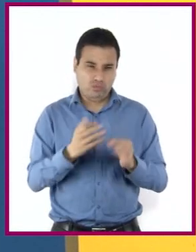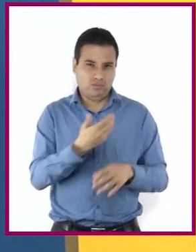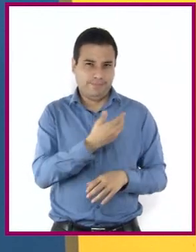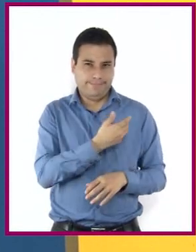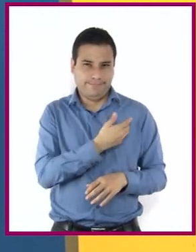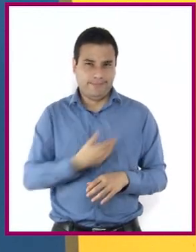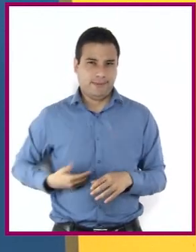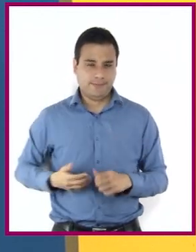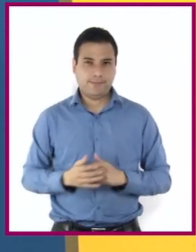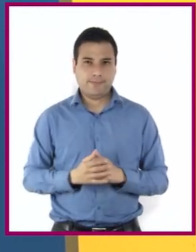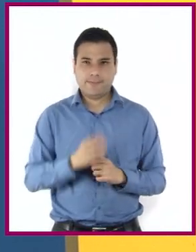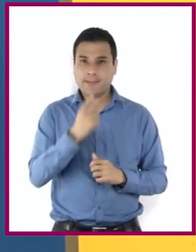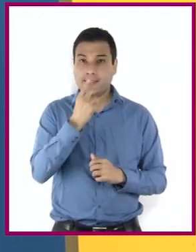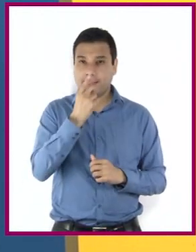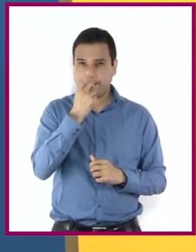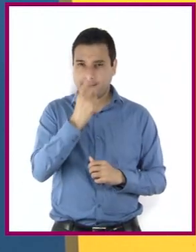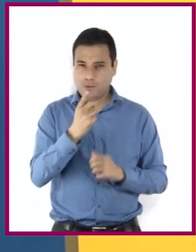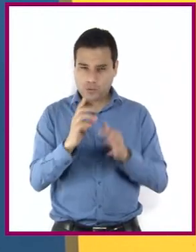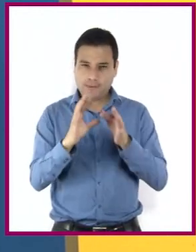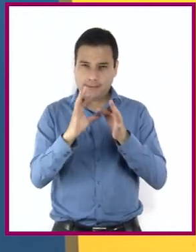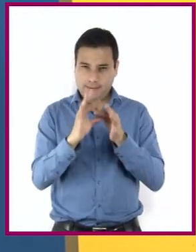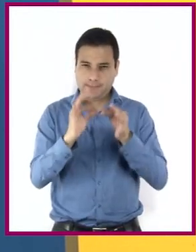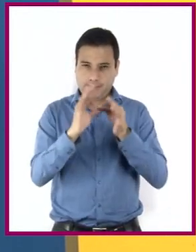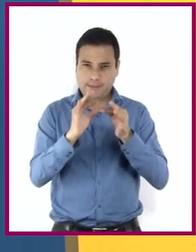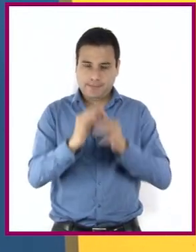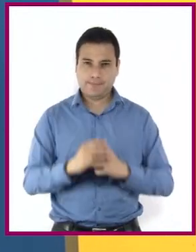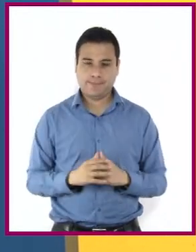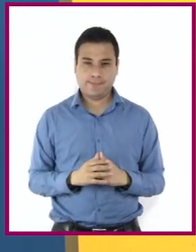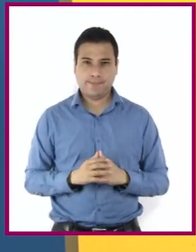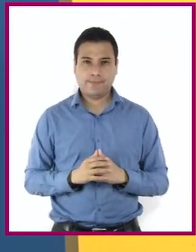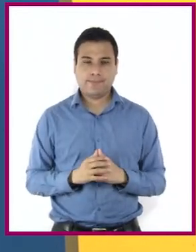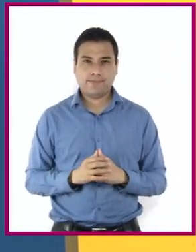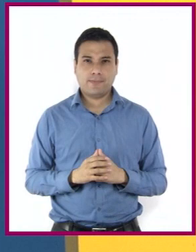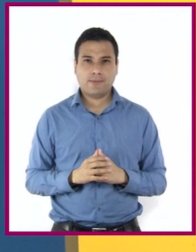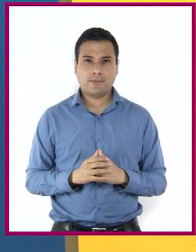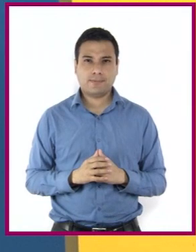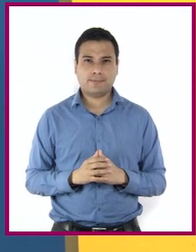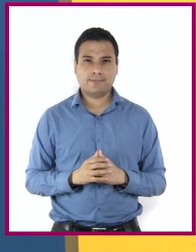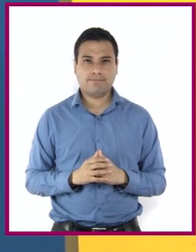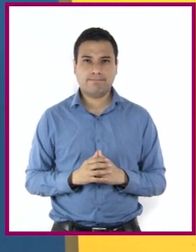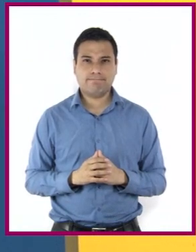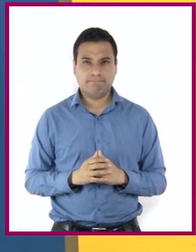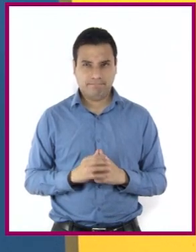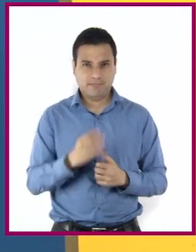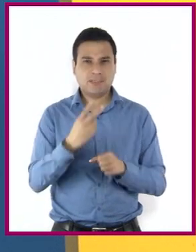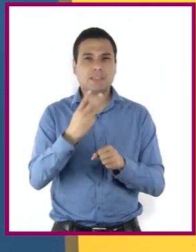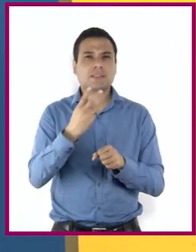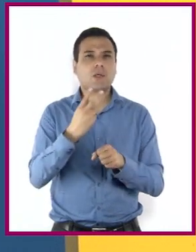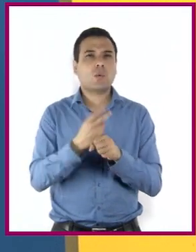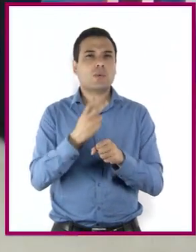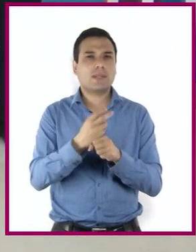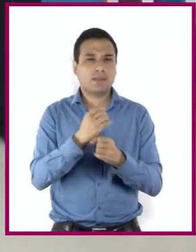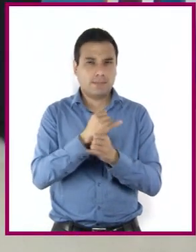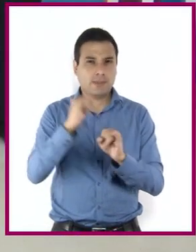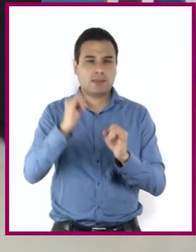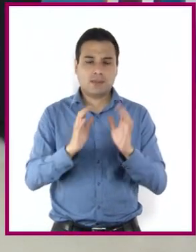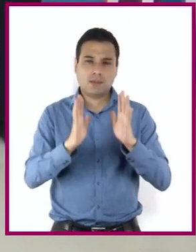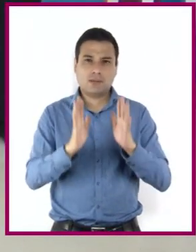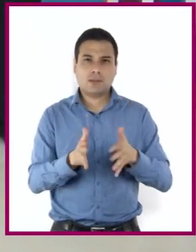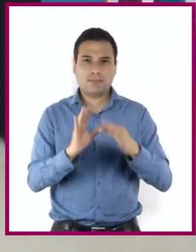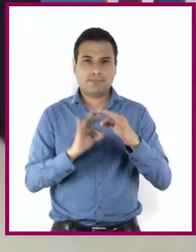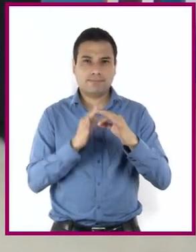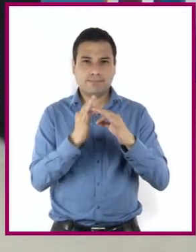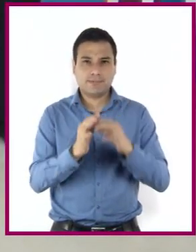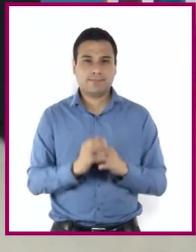histórico, dijo al triunfar sobre los franceses que era nuestra segunda independencia. Es todo